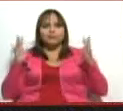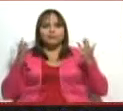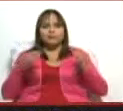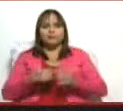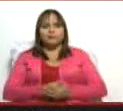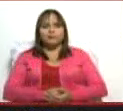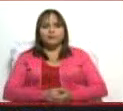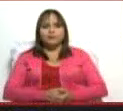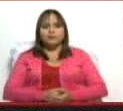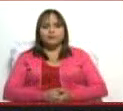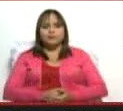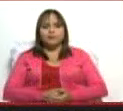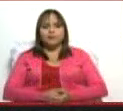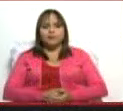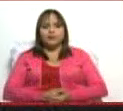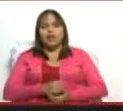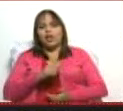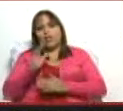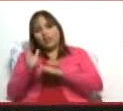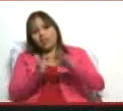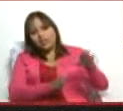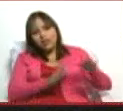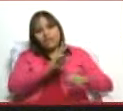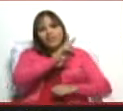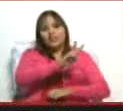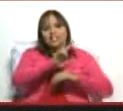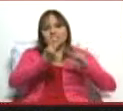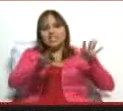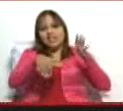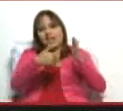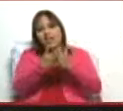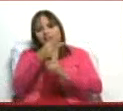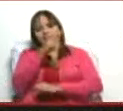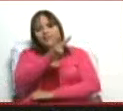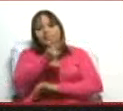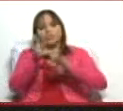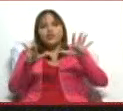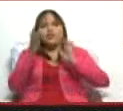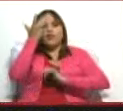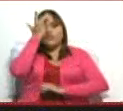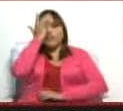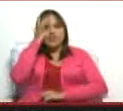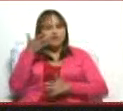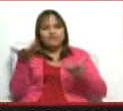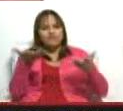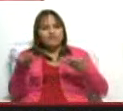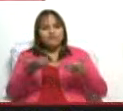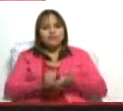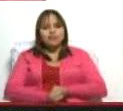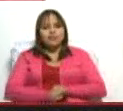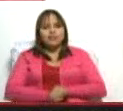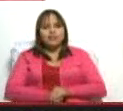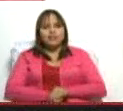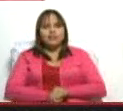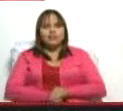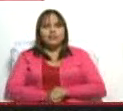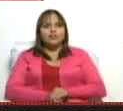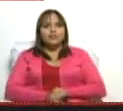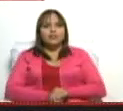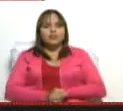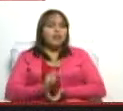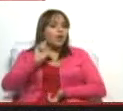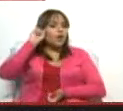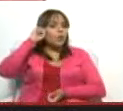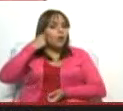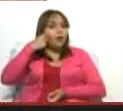Luego 27 y 28 de febrero, 27 y 28 de febrero, mártires de la